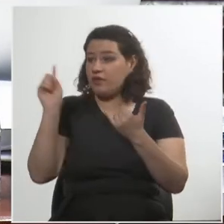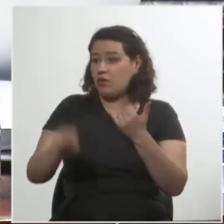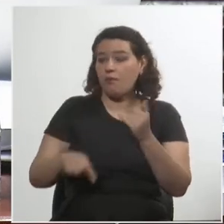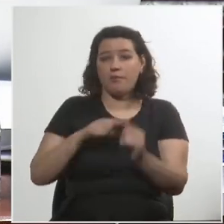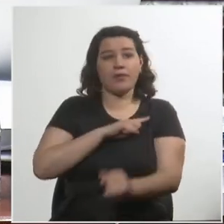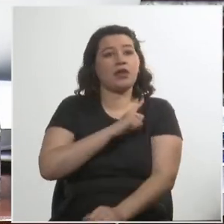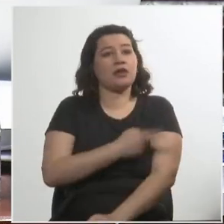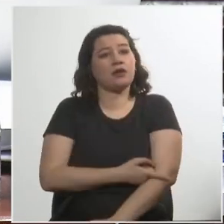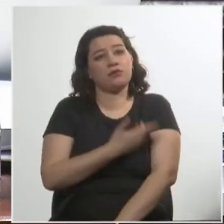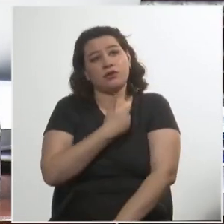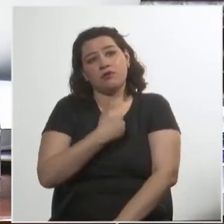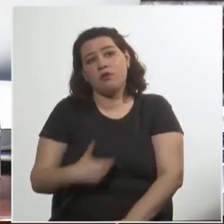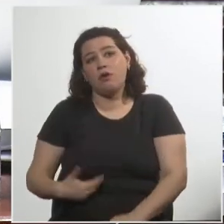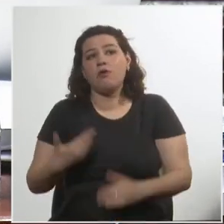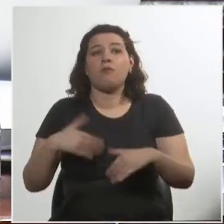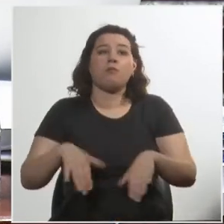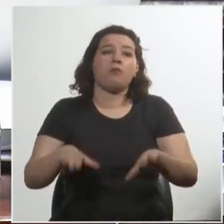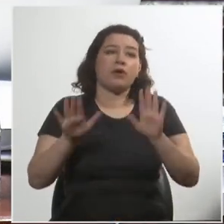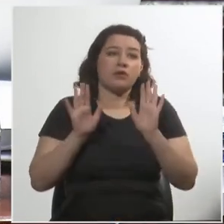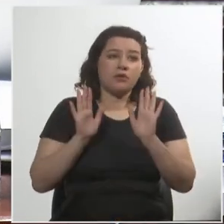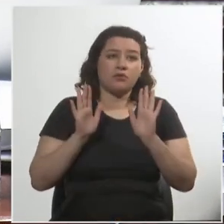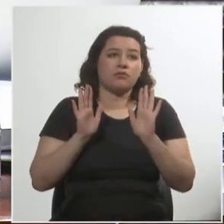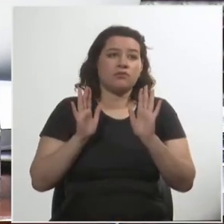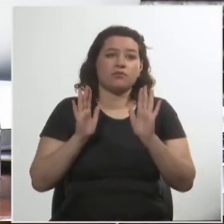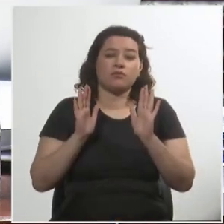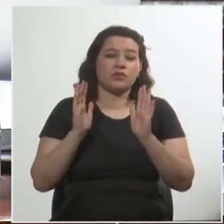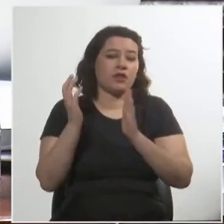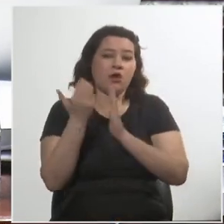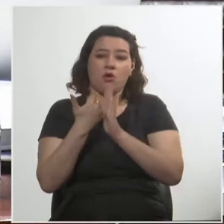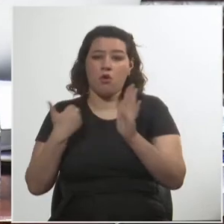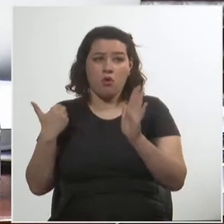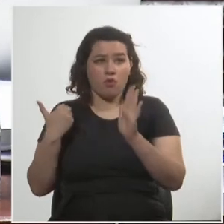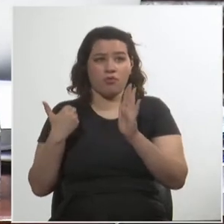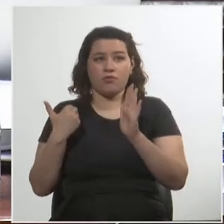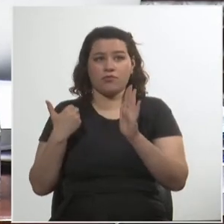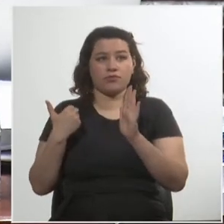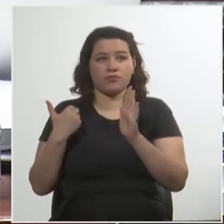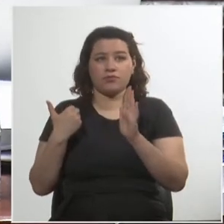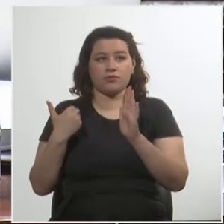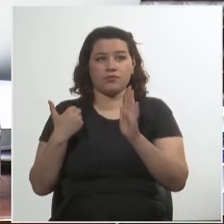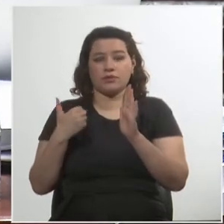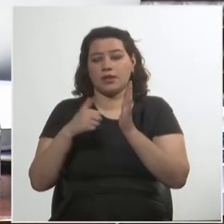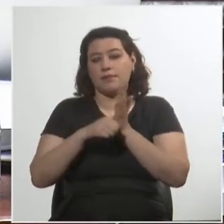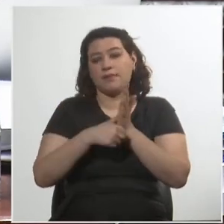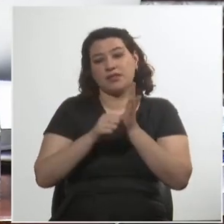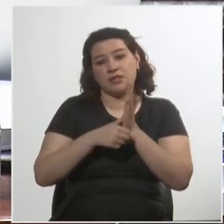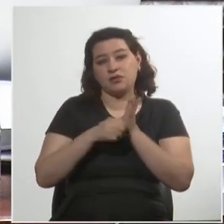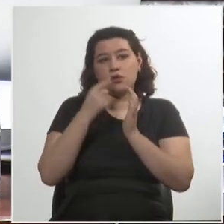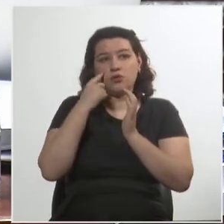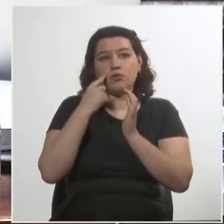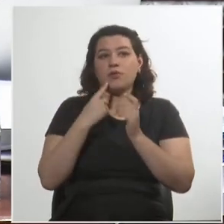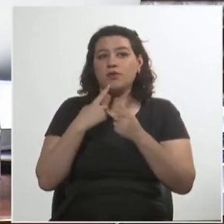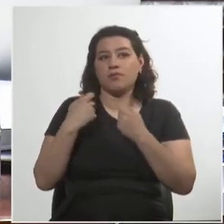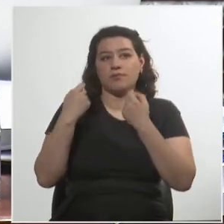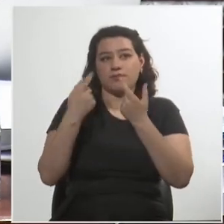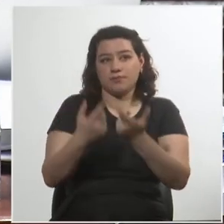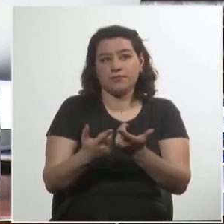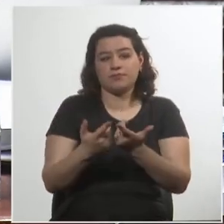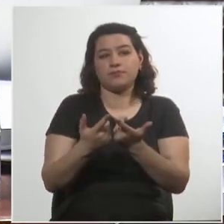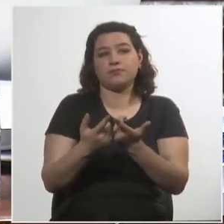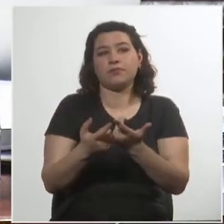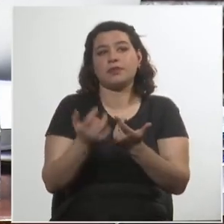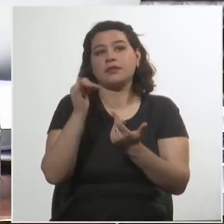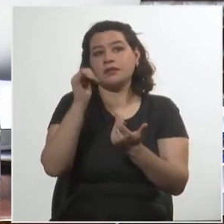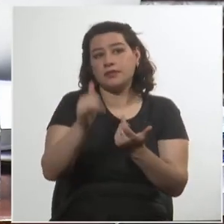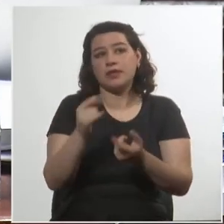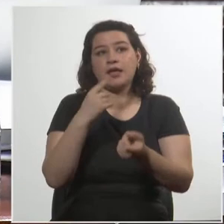ejecutivo bueno se eliminó la tasación de la pensión a otorgarse lo que